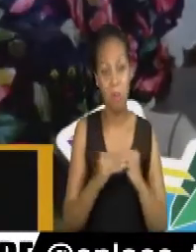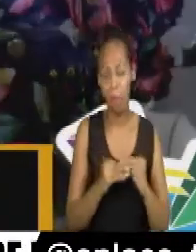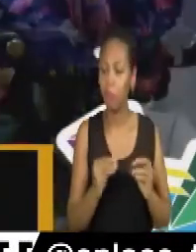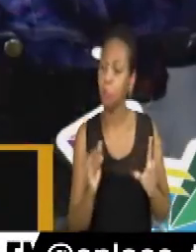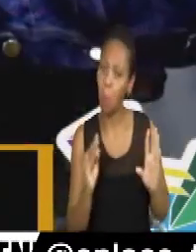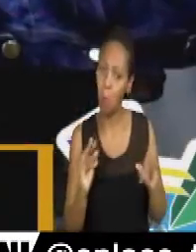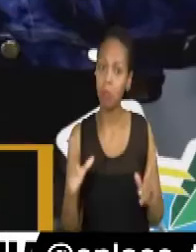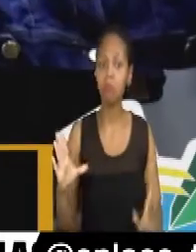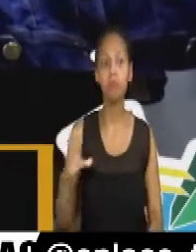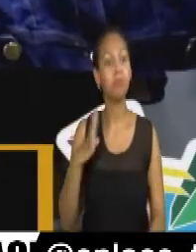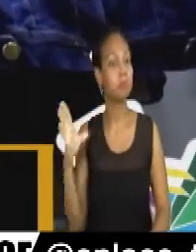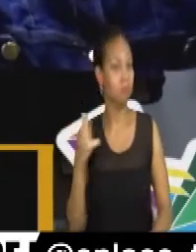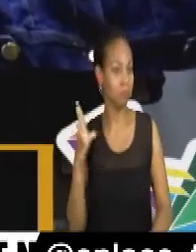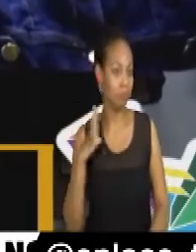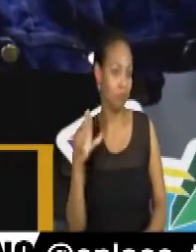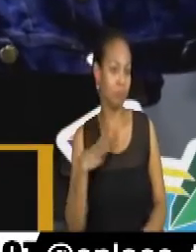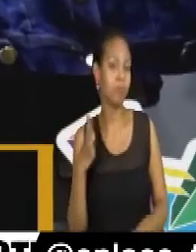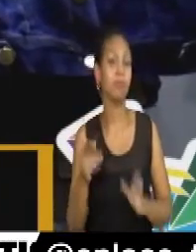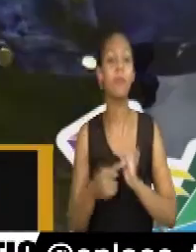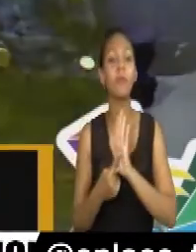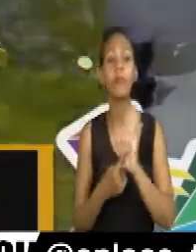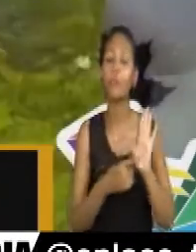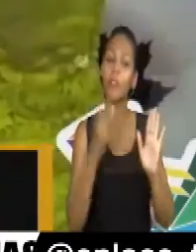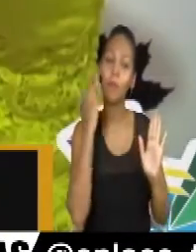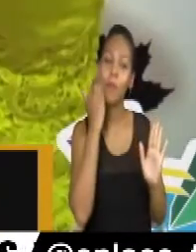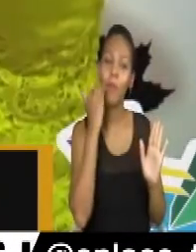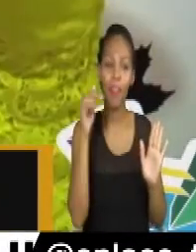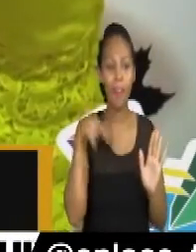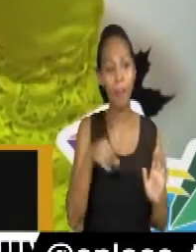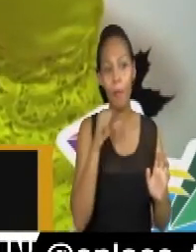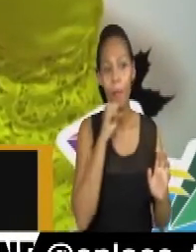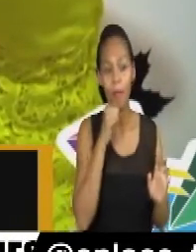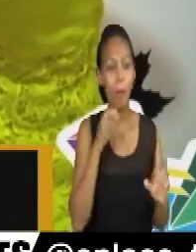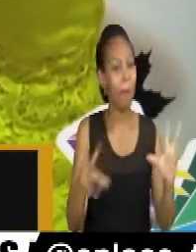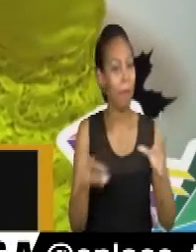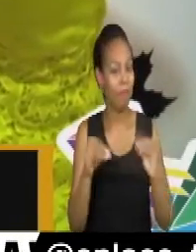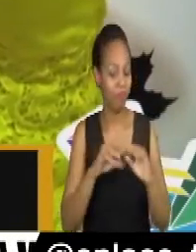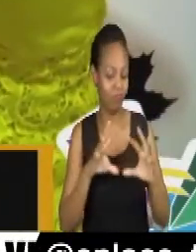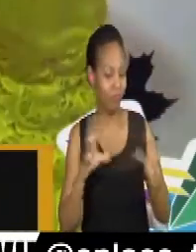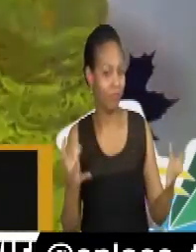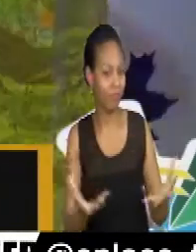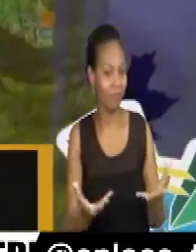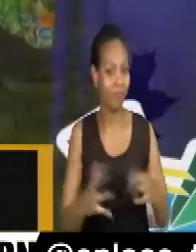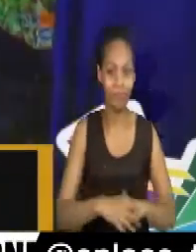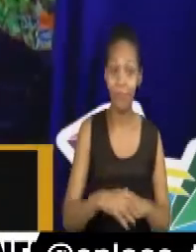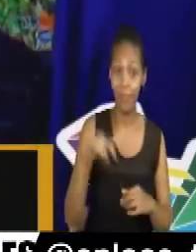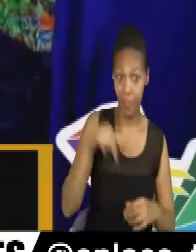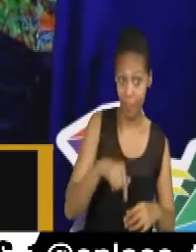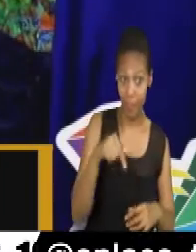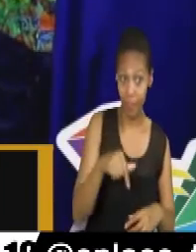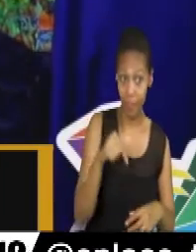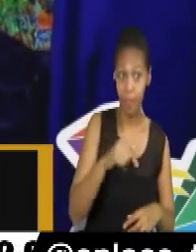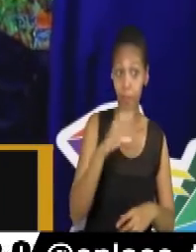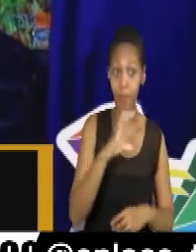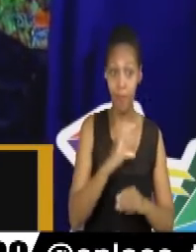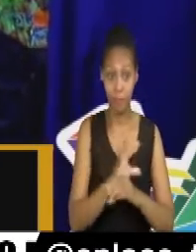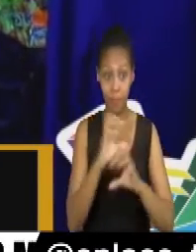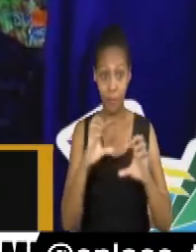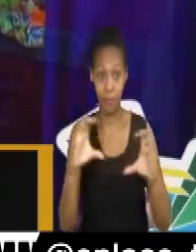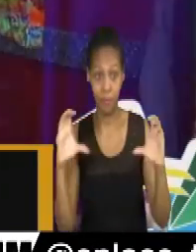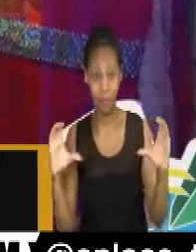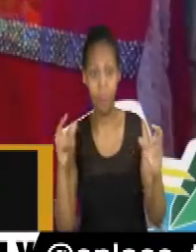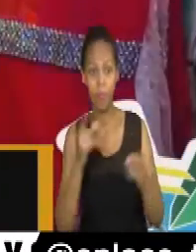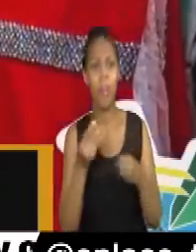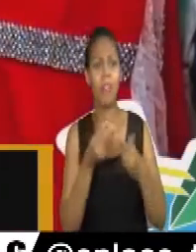elegantes a esas bellas damas de Barranca Bermeja y el mundo entero. Aquí en el CPC ofrecemos para usted